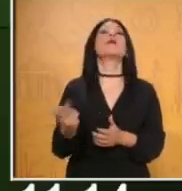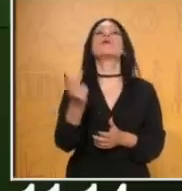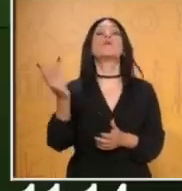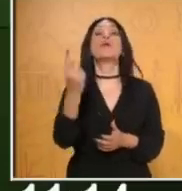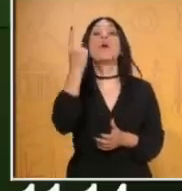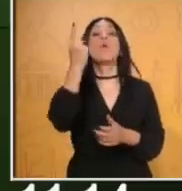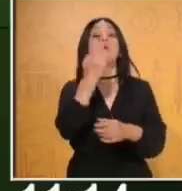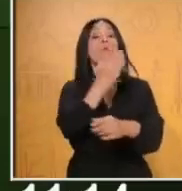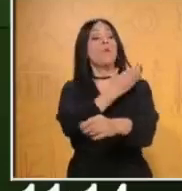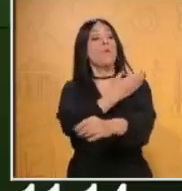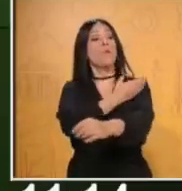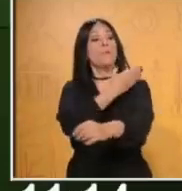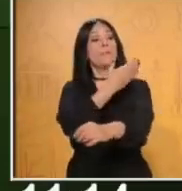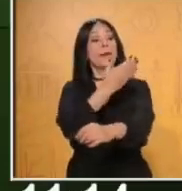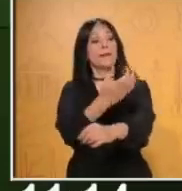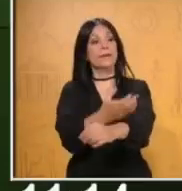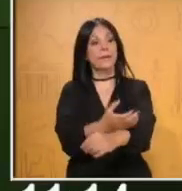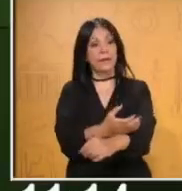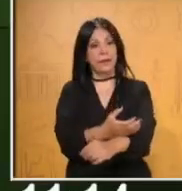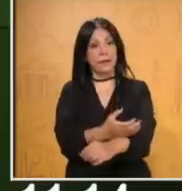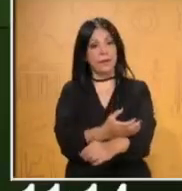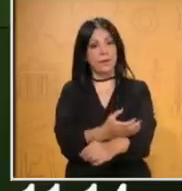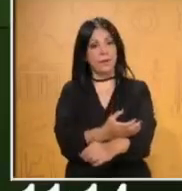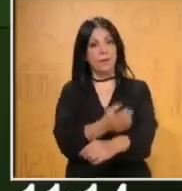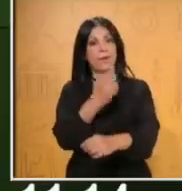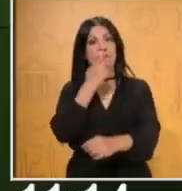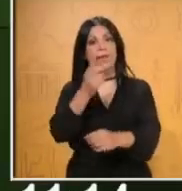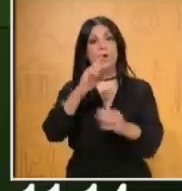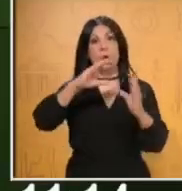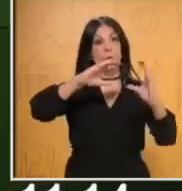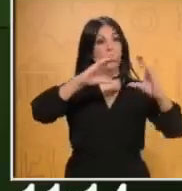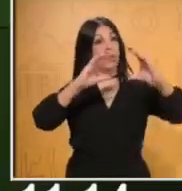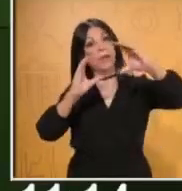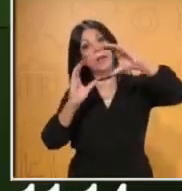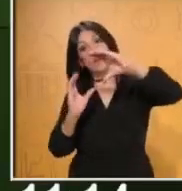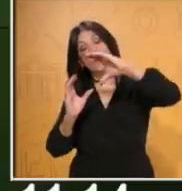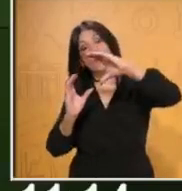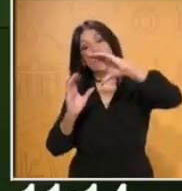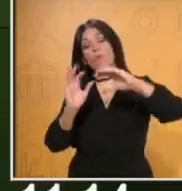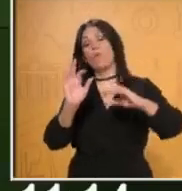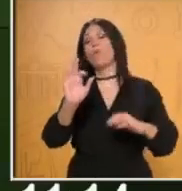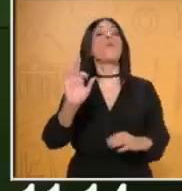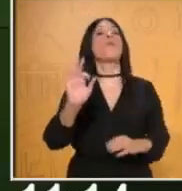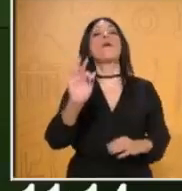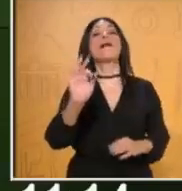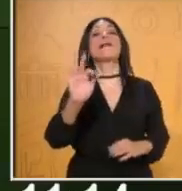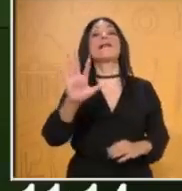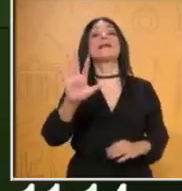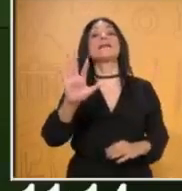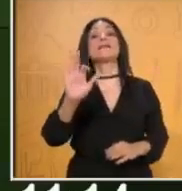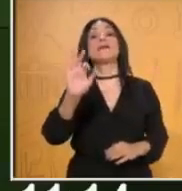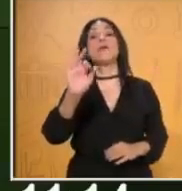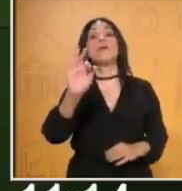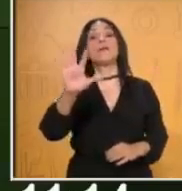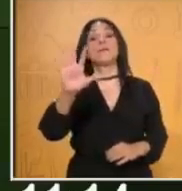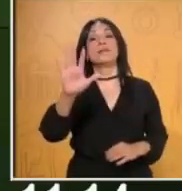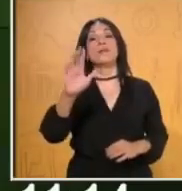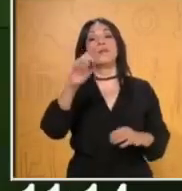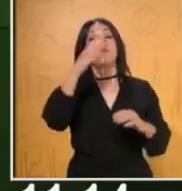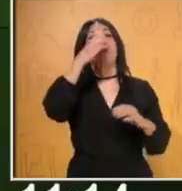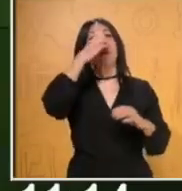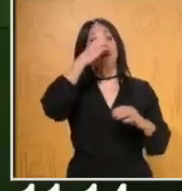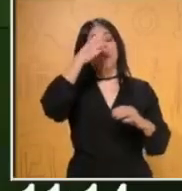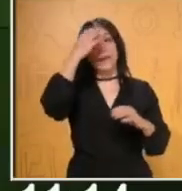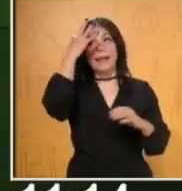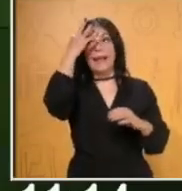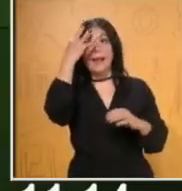dijo que con su giro se formó un ángulo de 45 grados porque estaba en el león y llegó al gato. ¿Es eso